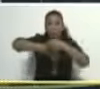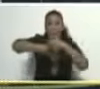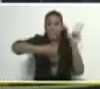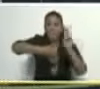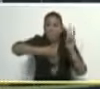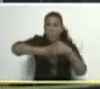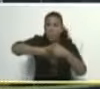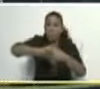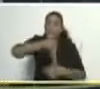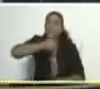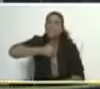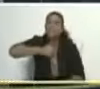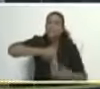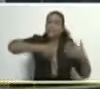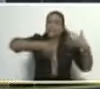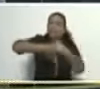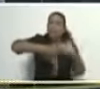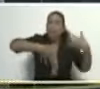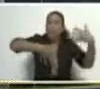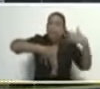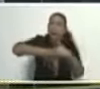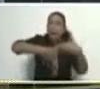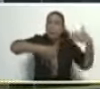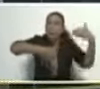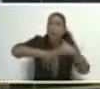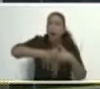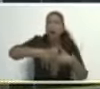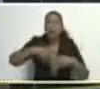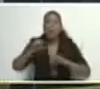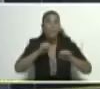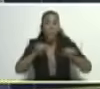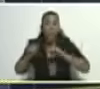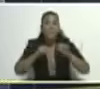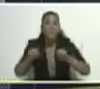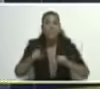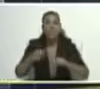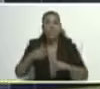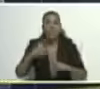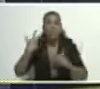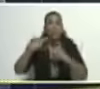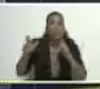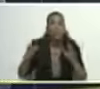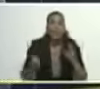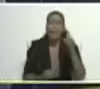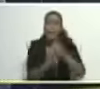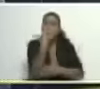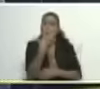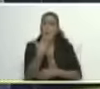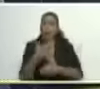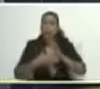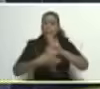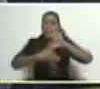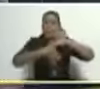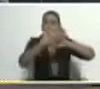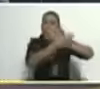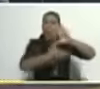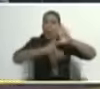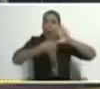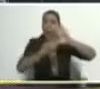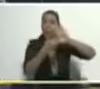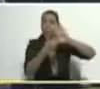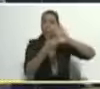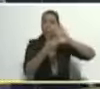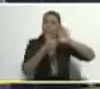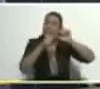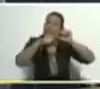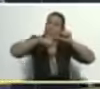está resistiendo los movimientos de liberación que se han creado en el continente.